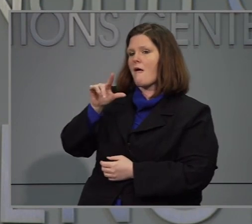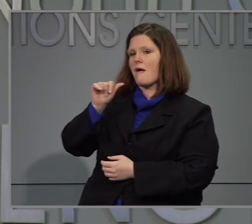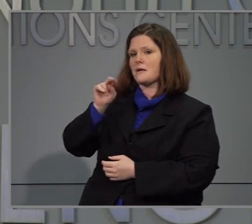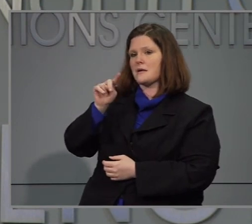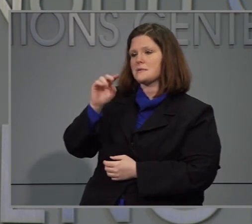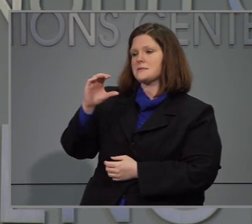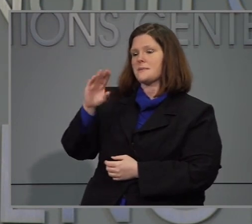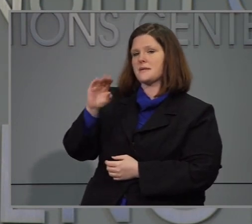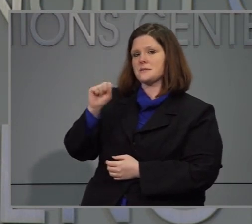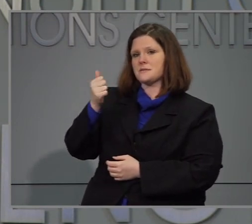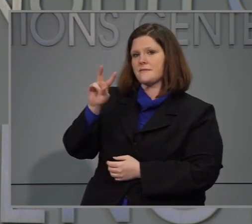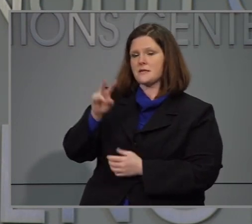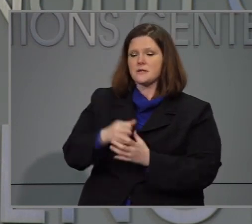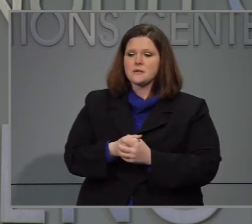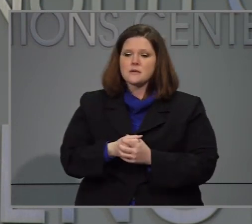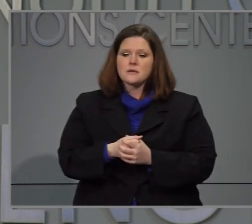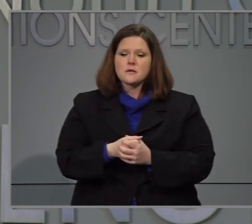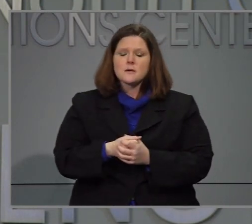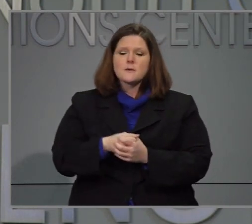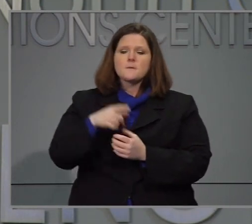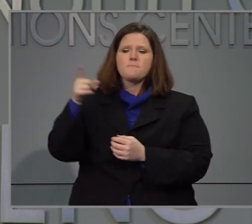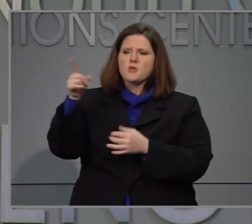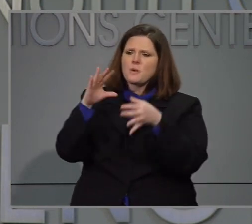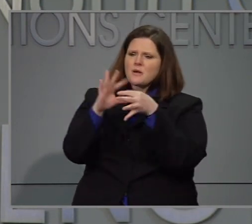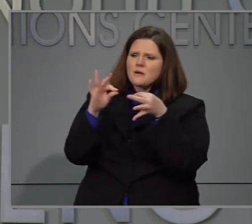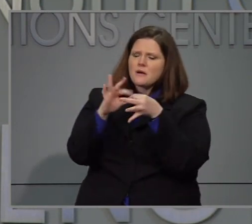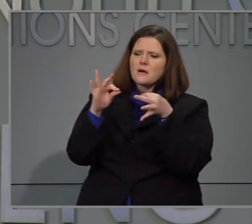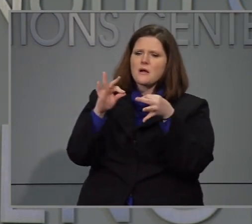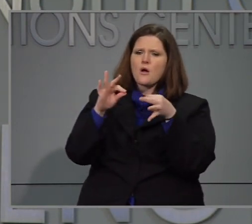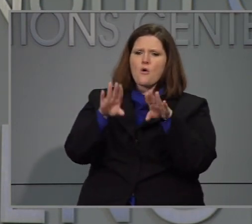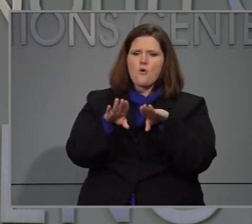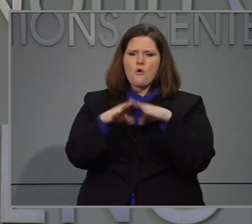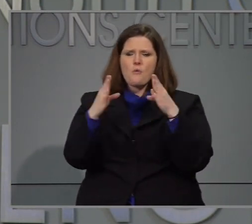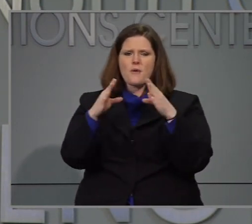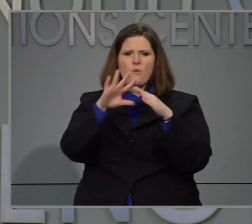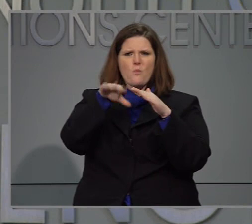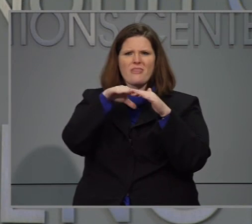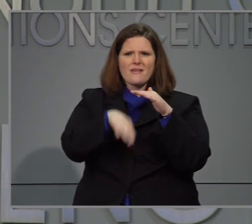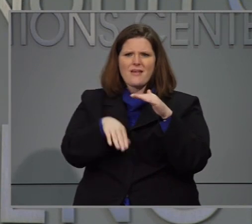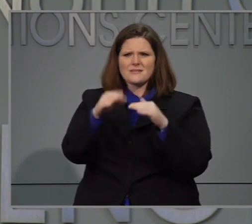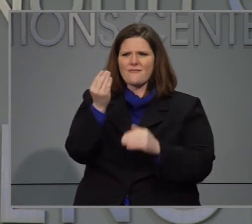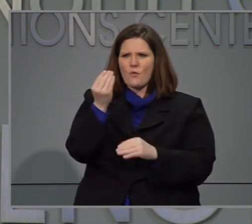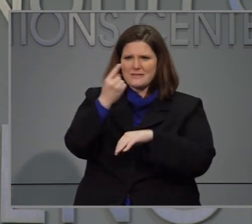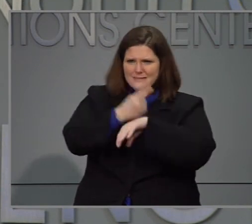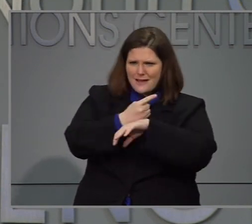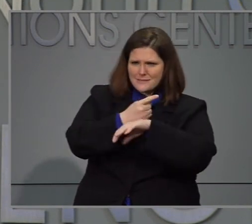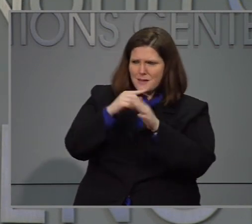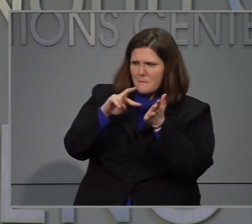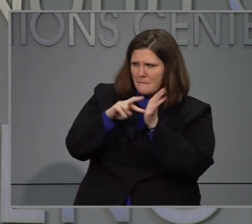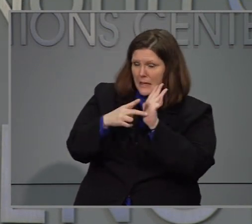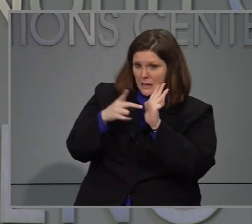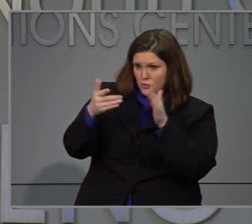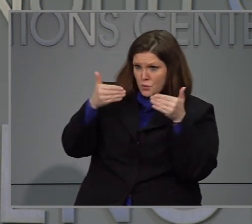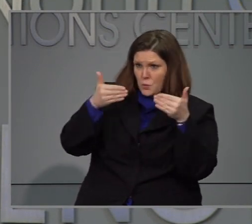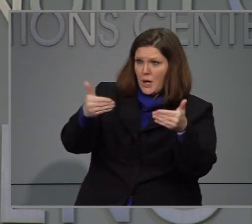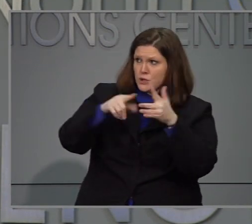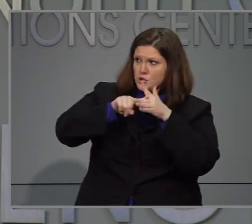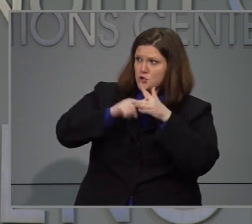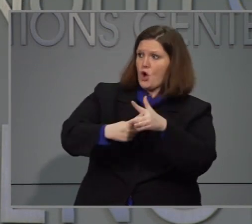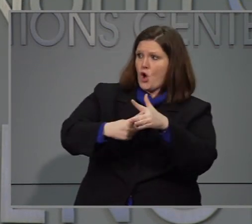Dado que esta orden de permanecer en casa tiene menos de 14, tiene más de 14 días.